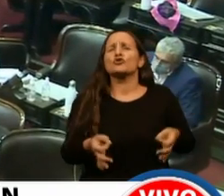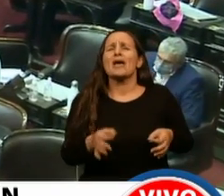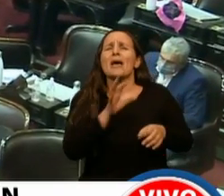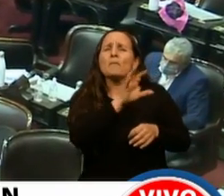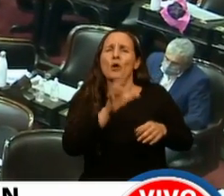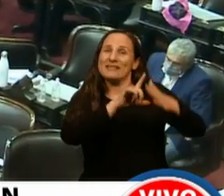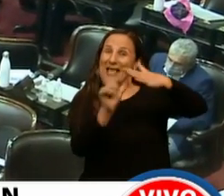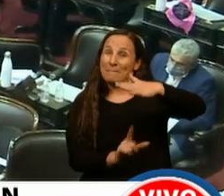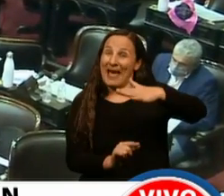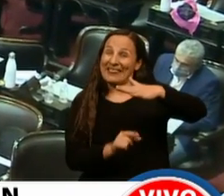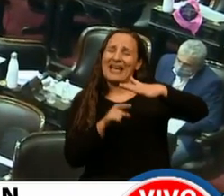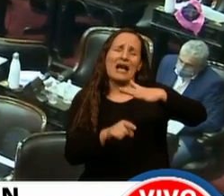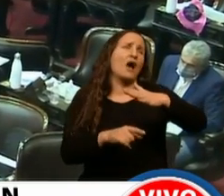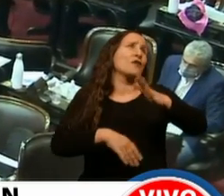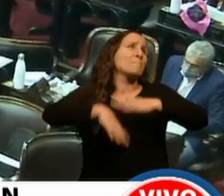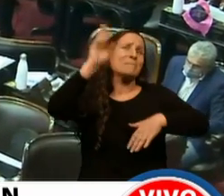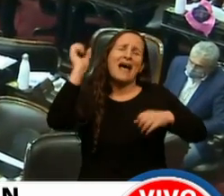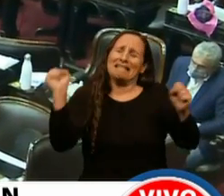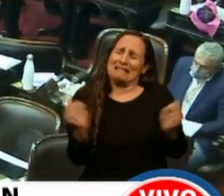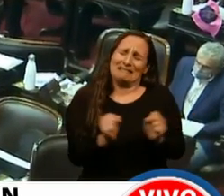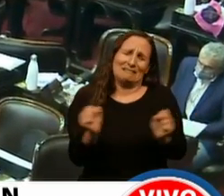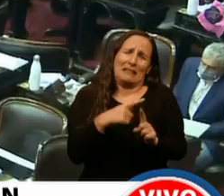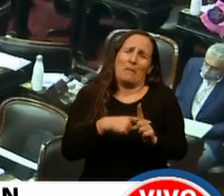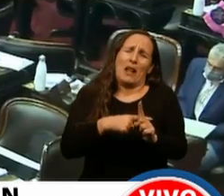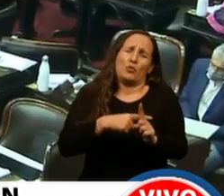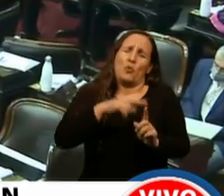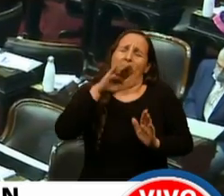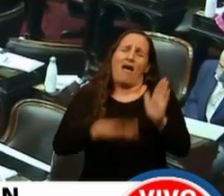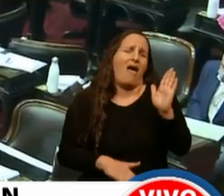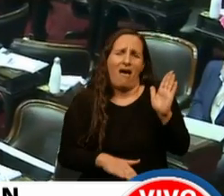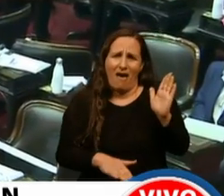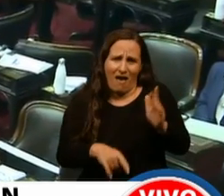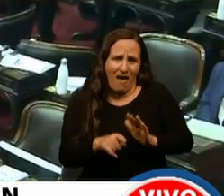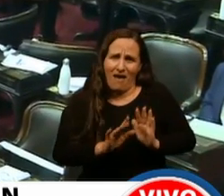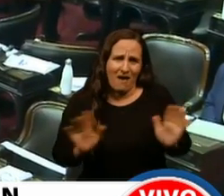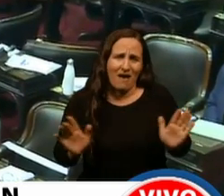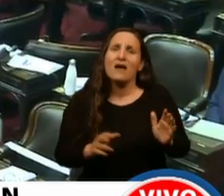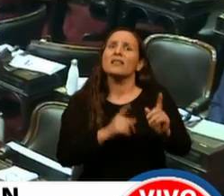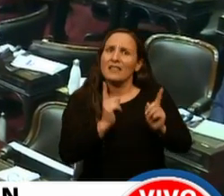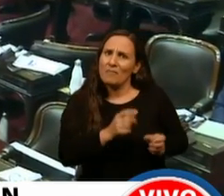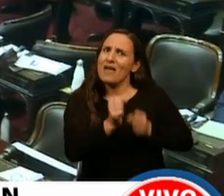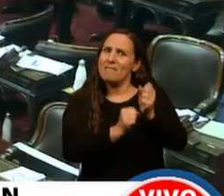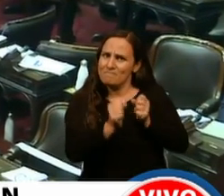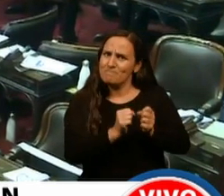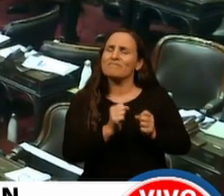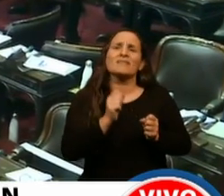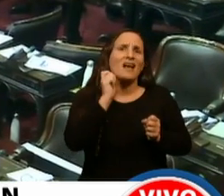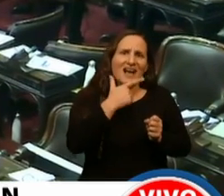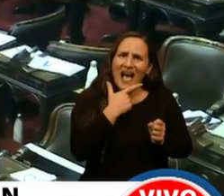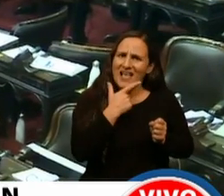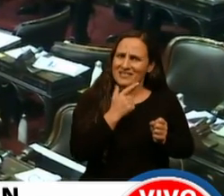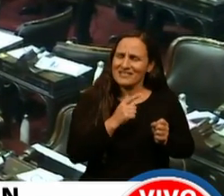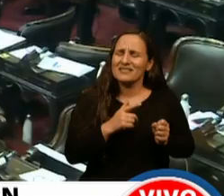que enfrentan las temperaturas más crudas y además son productoras de gas por las productoras de gas